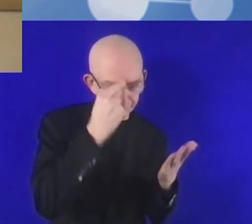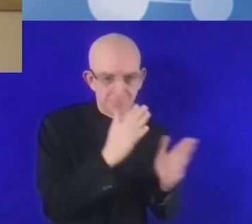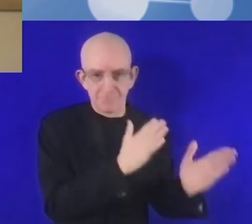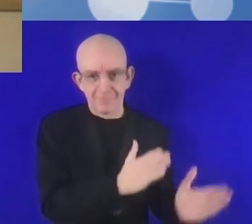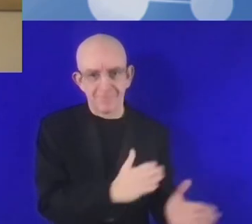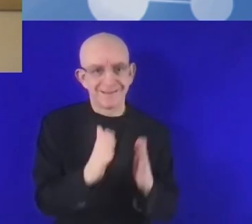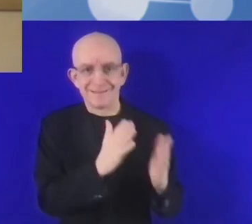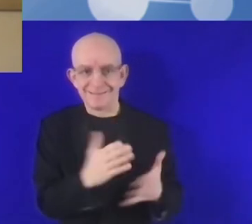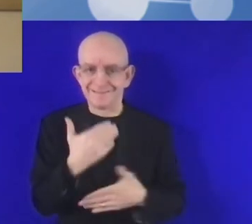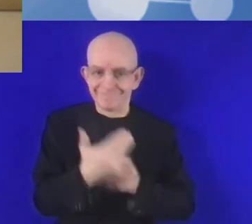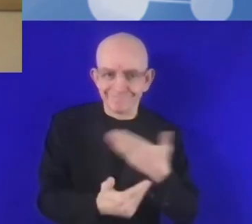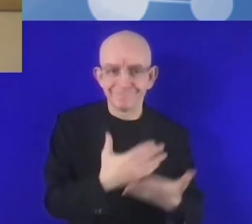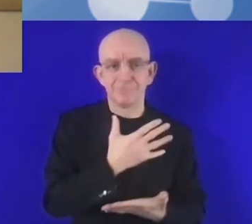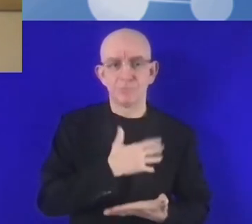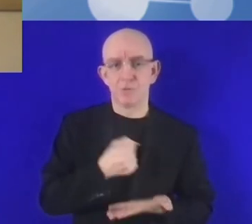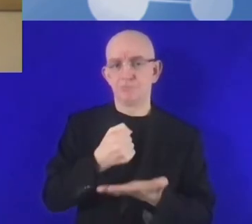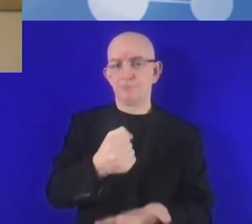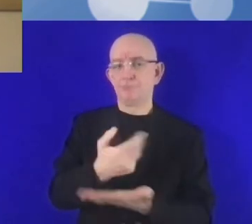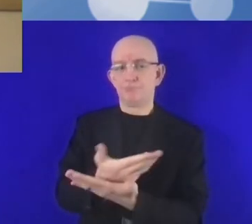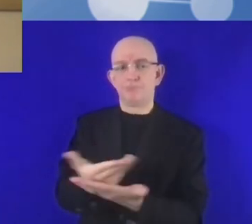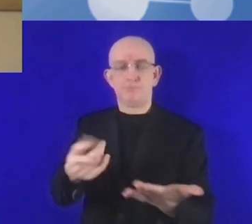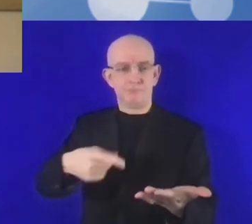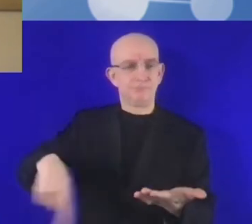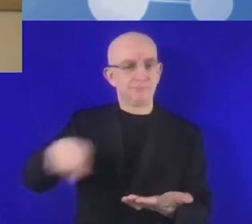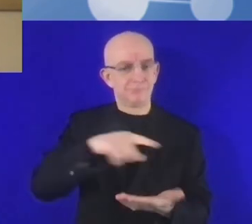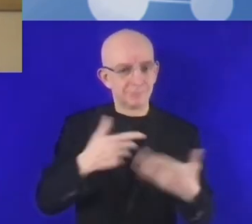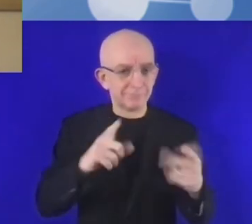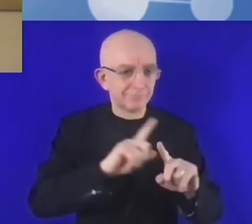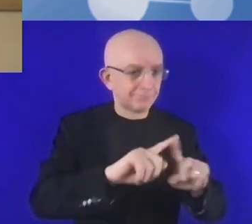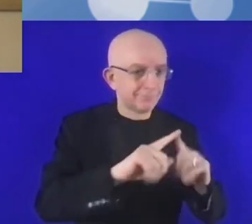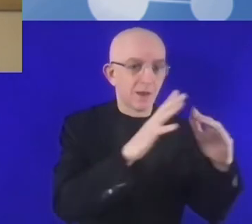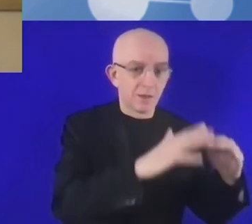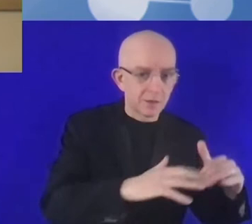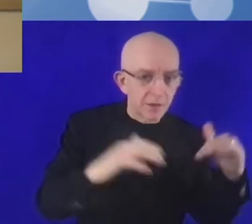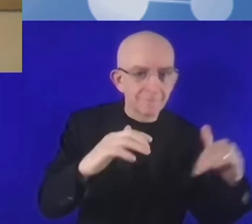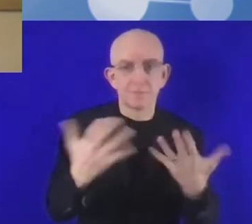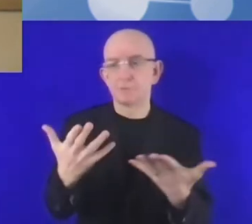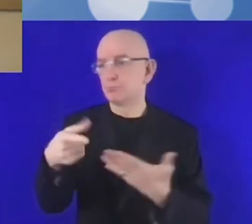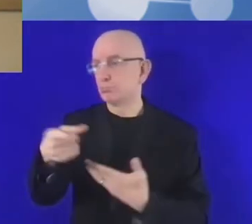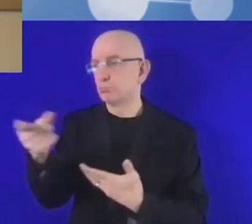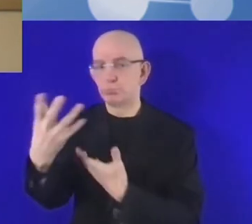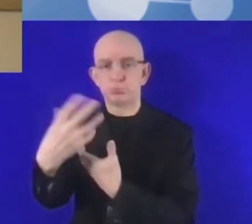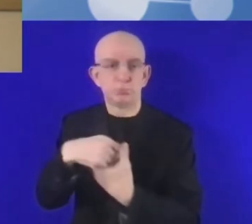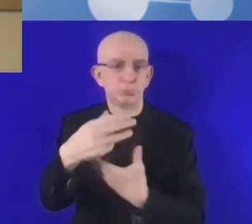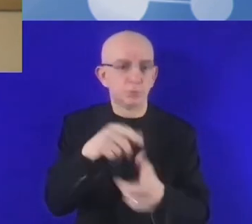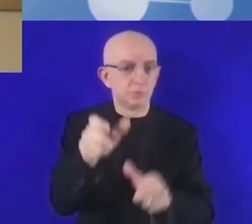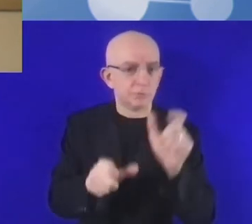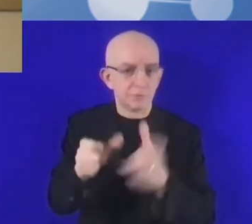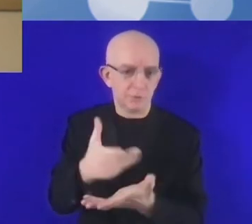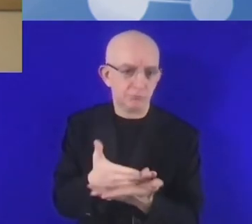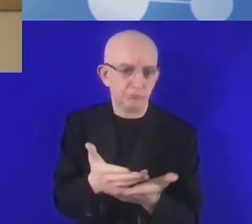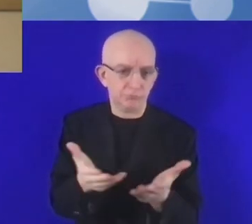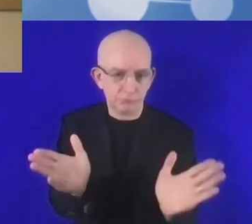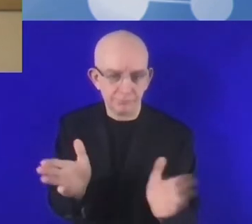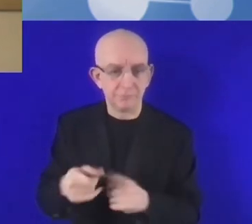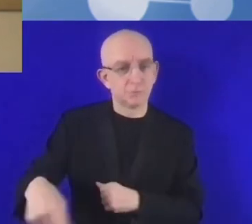de derecho básico del ser humano. Es una cuestión importante que